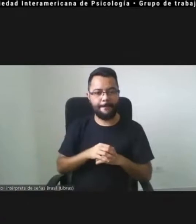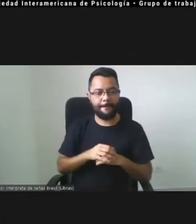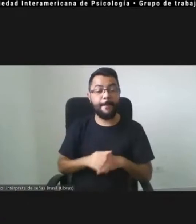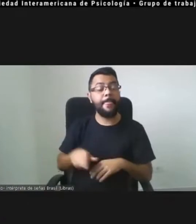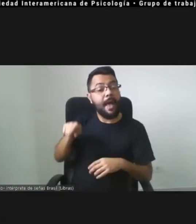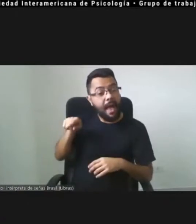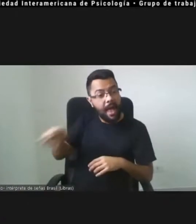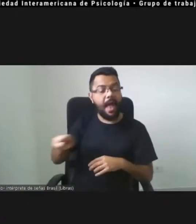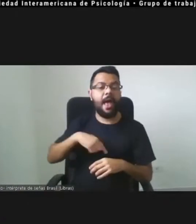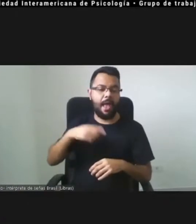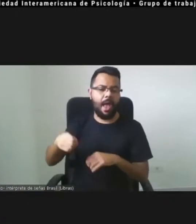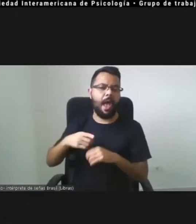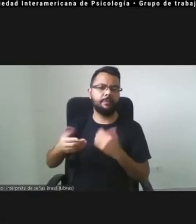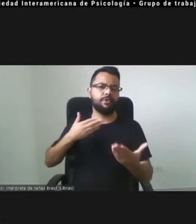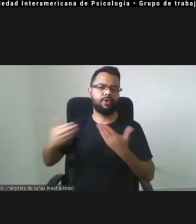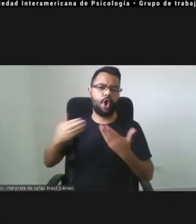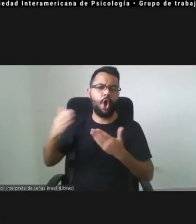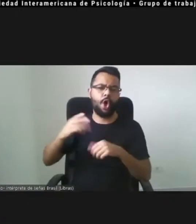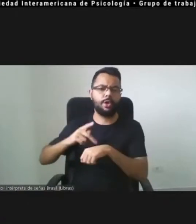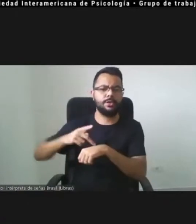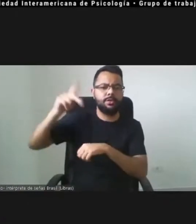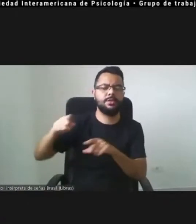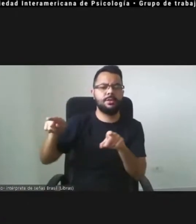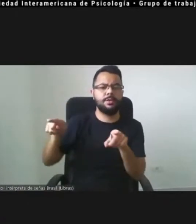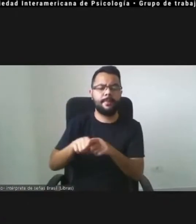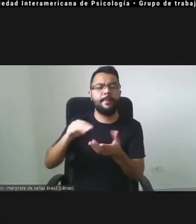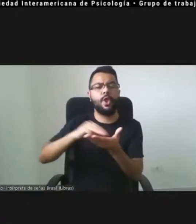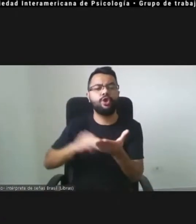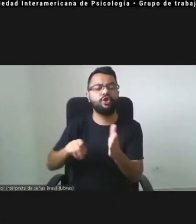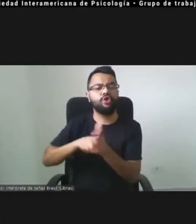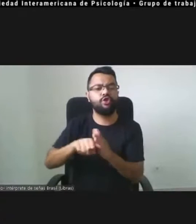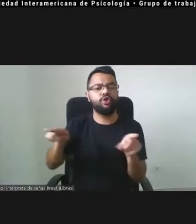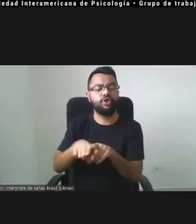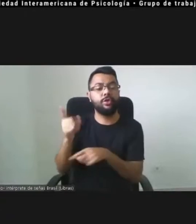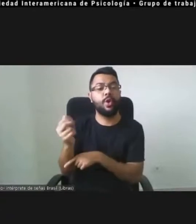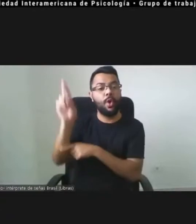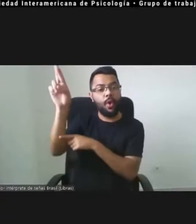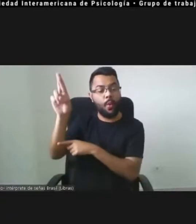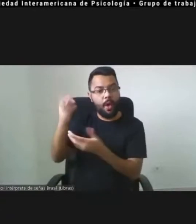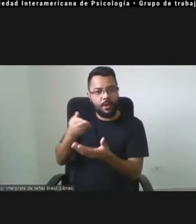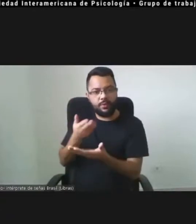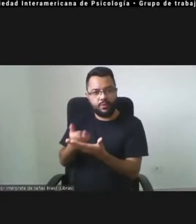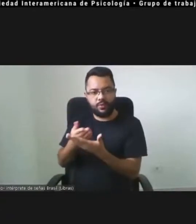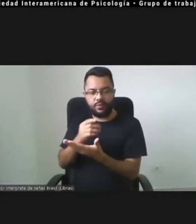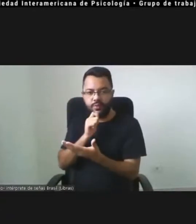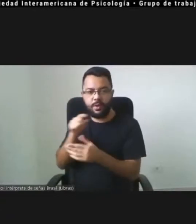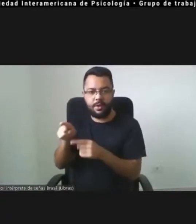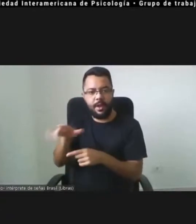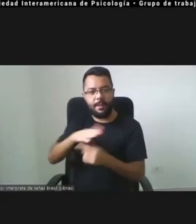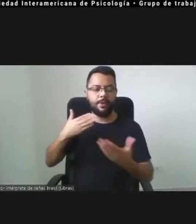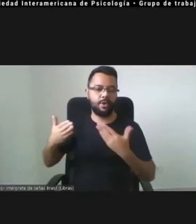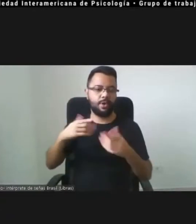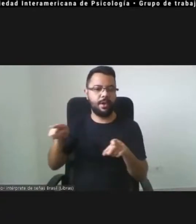con especialización en metodología de la investigación y doctorante en psicología.